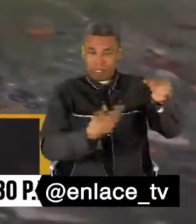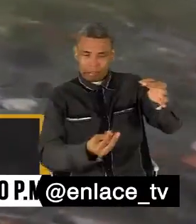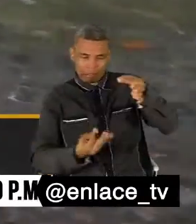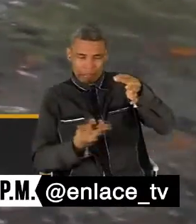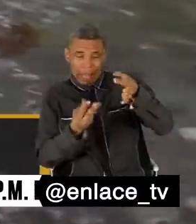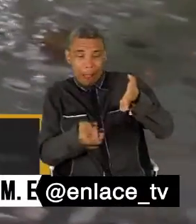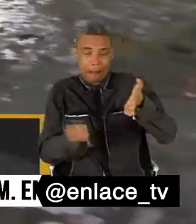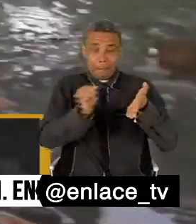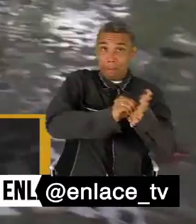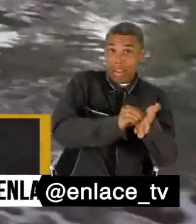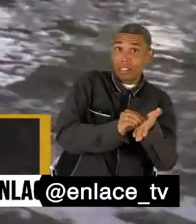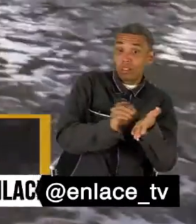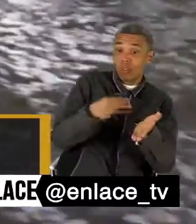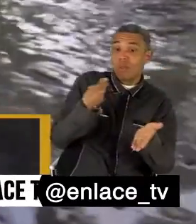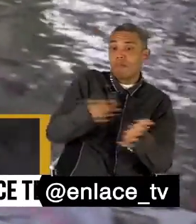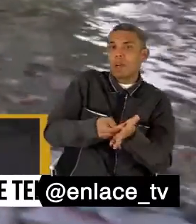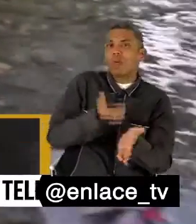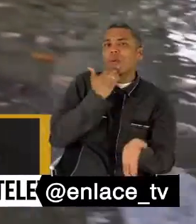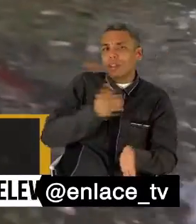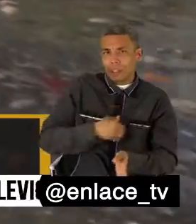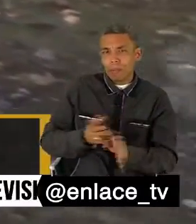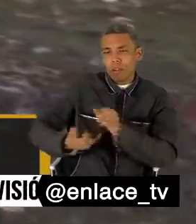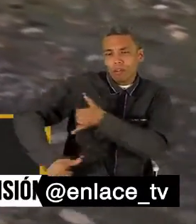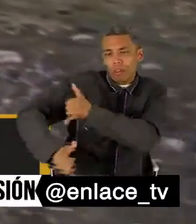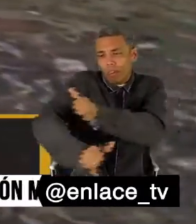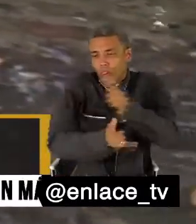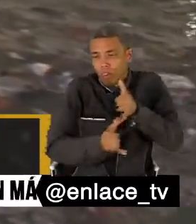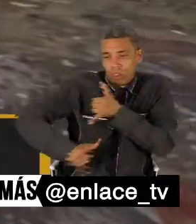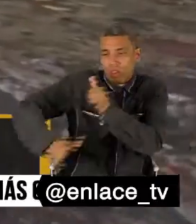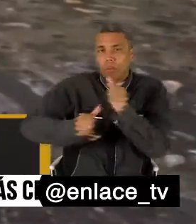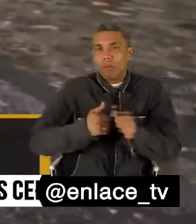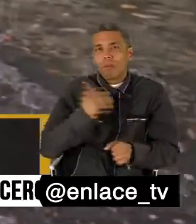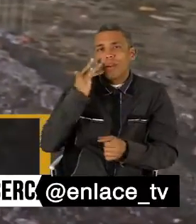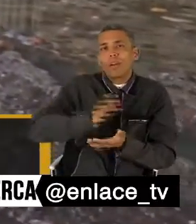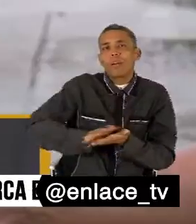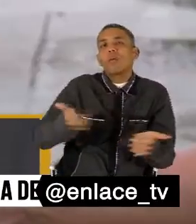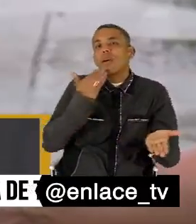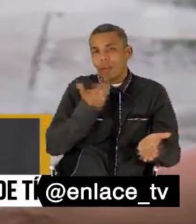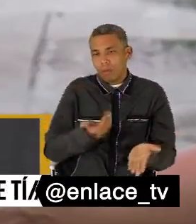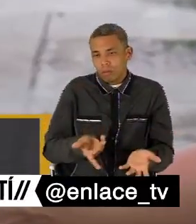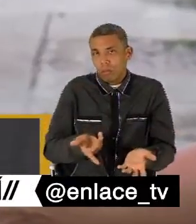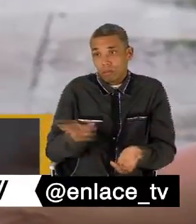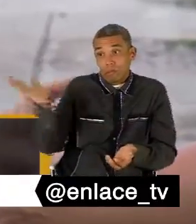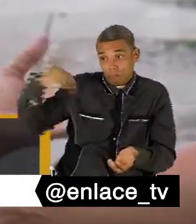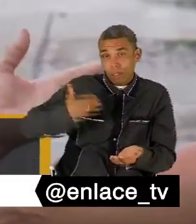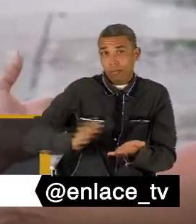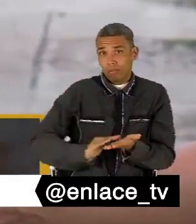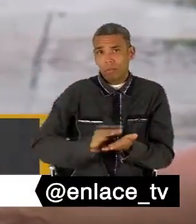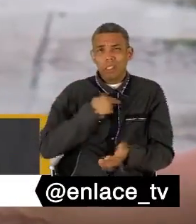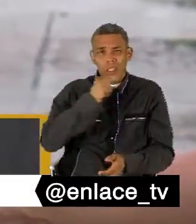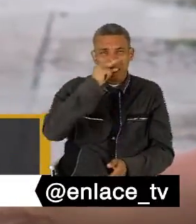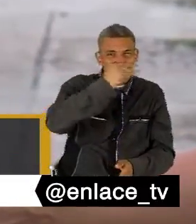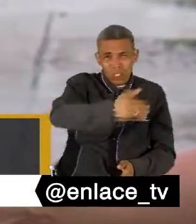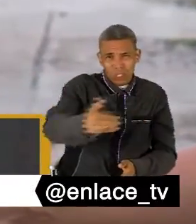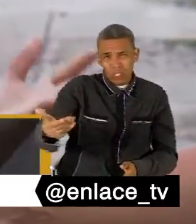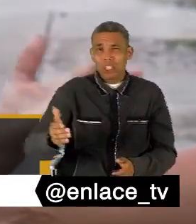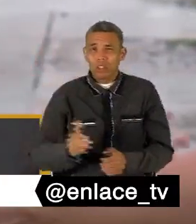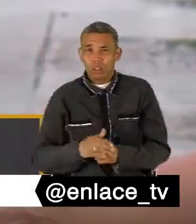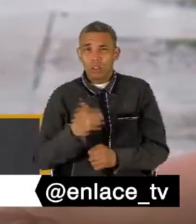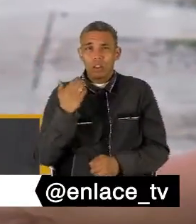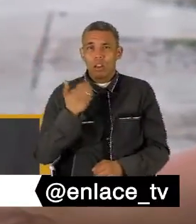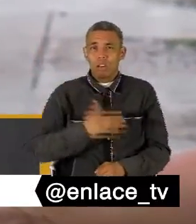yo cobro, tengo que tener mantenimiento. Los niños enferman mucho daño de estómago y el zancudero que no